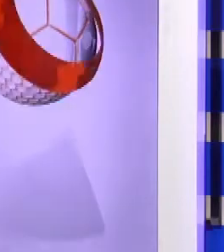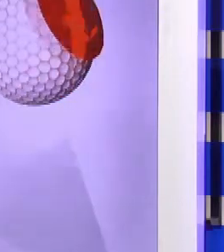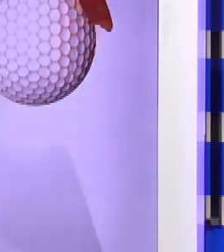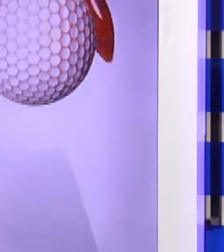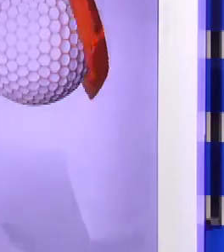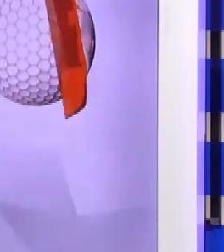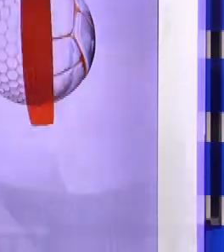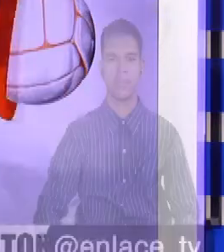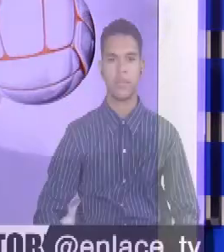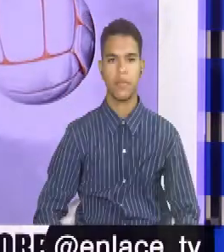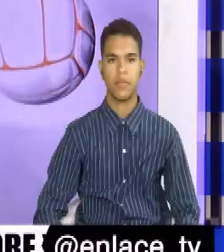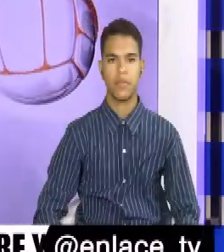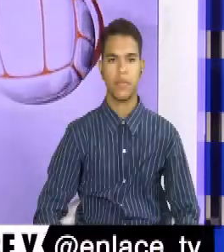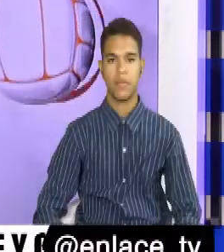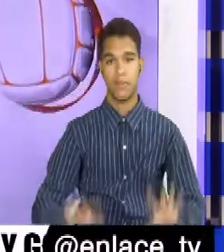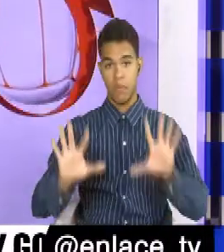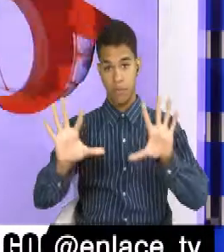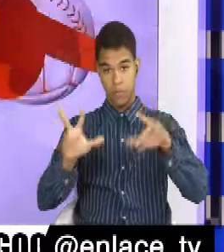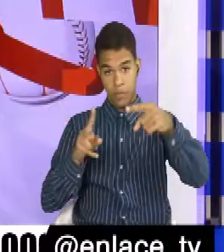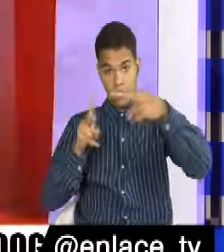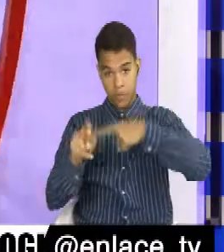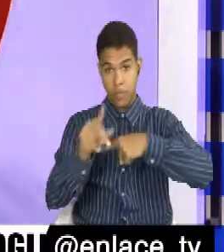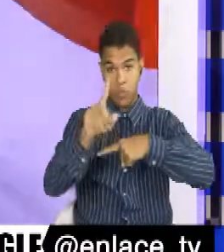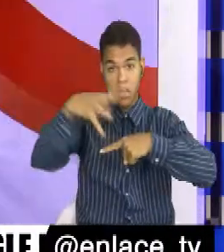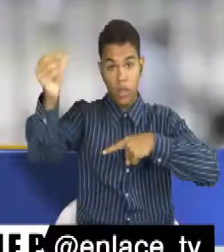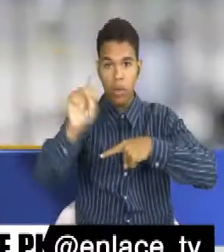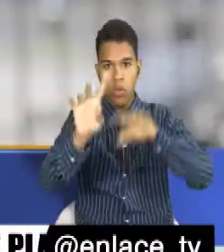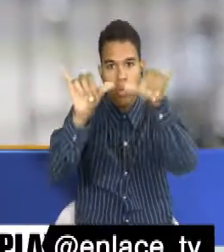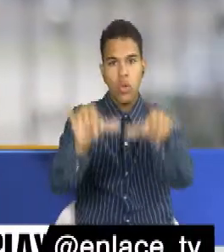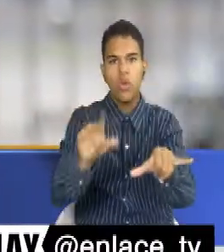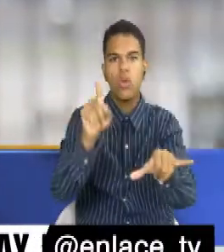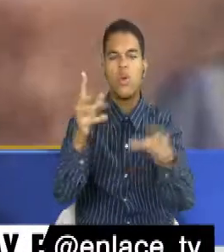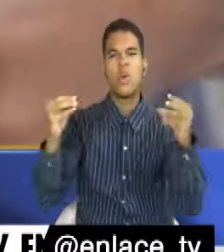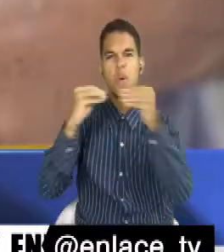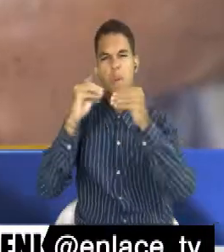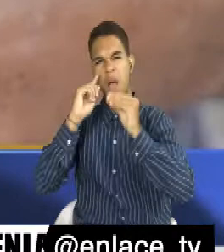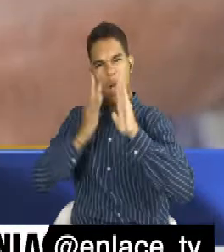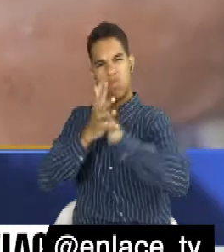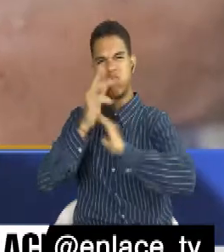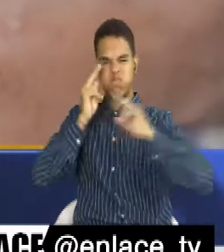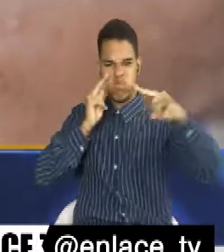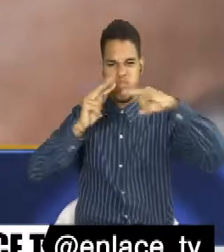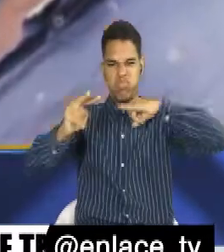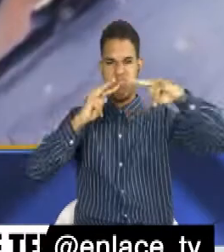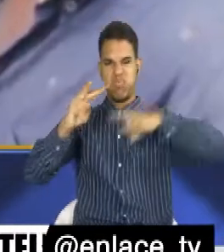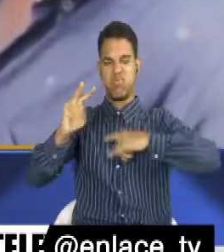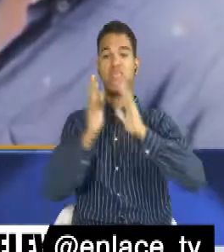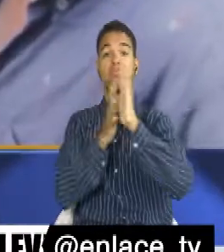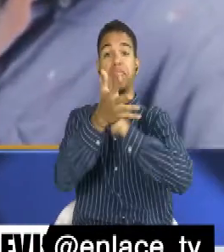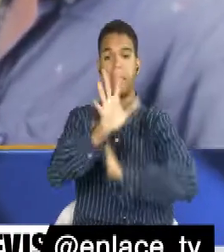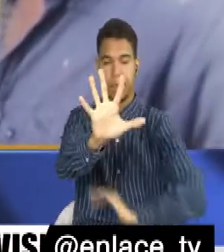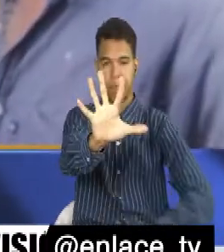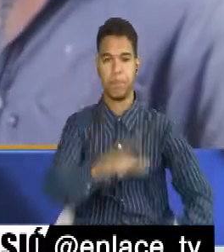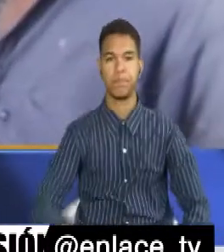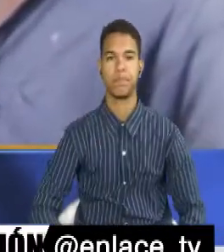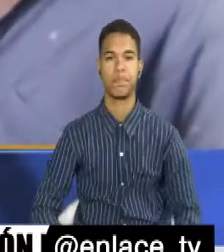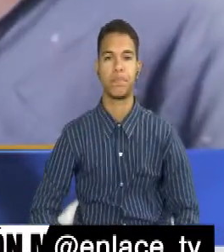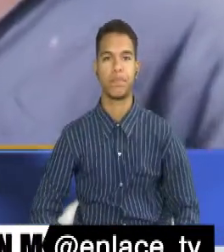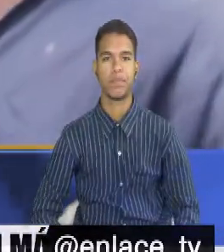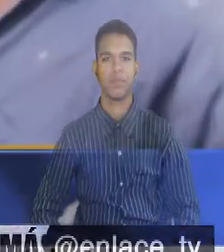Momento de hacer una pausa, pero no se muevan porque al regresar tenemos información importante desde la personería municipal. Ya regresamos.